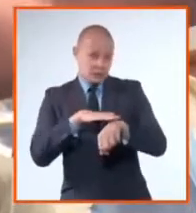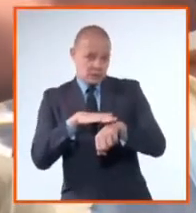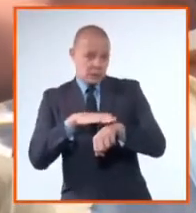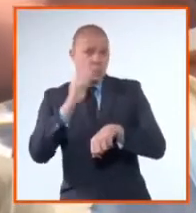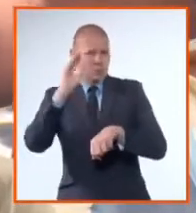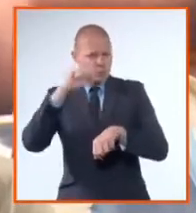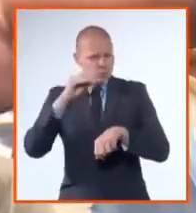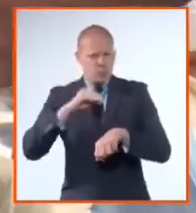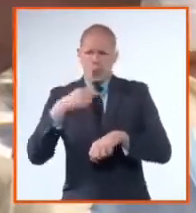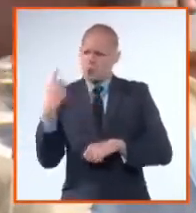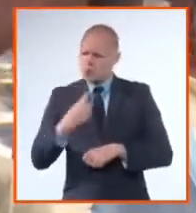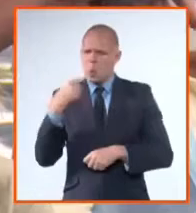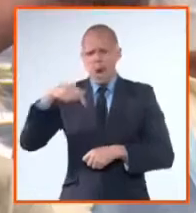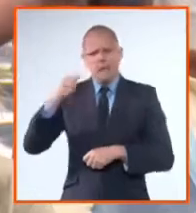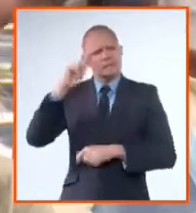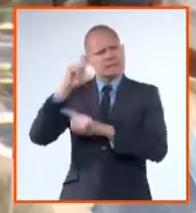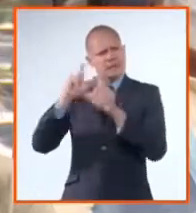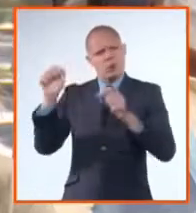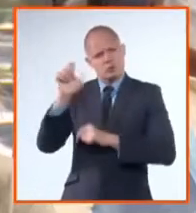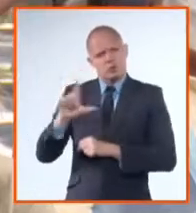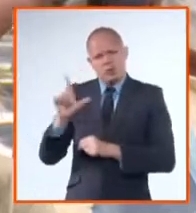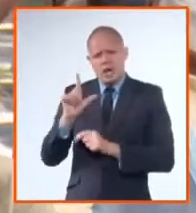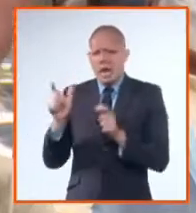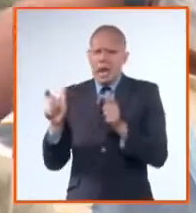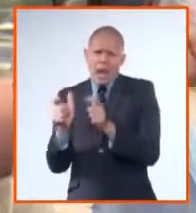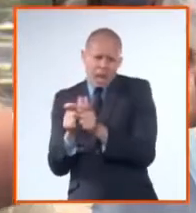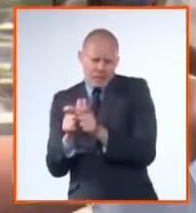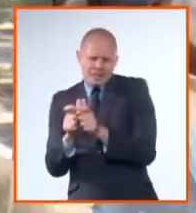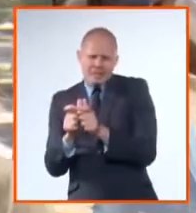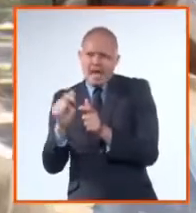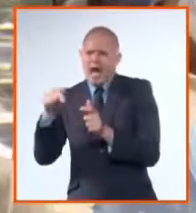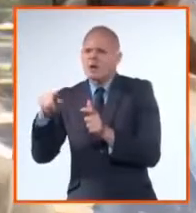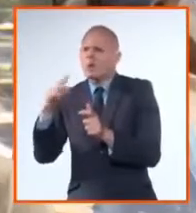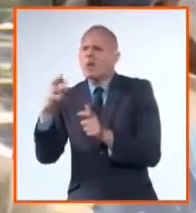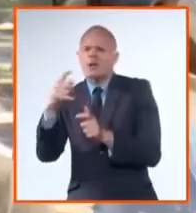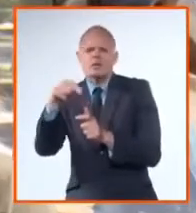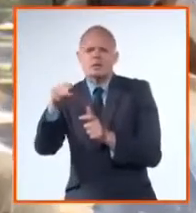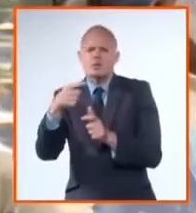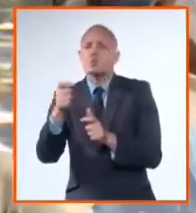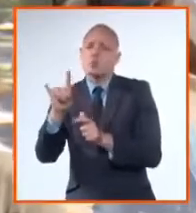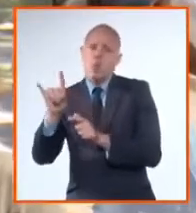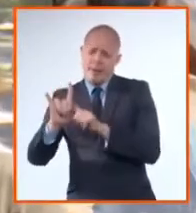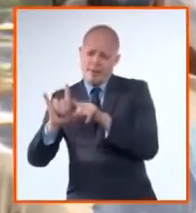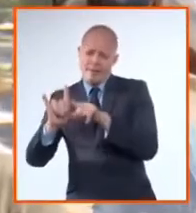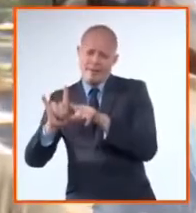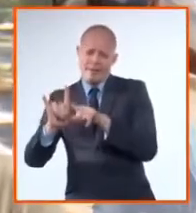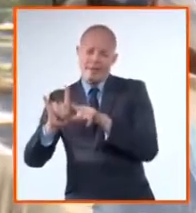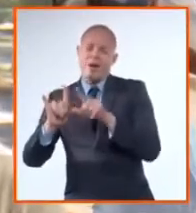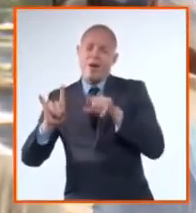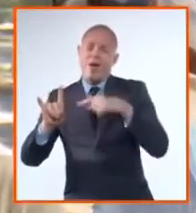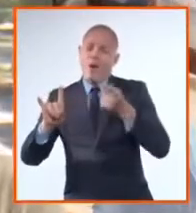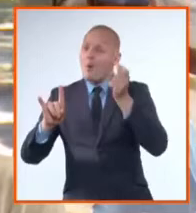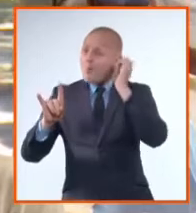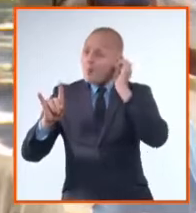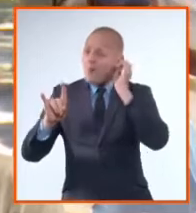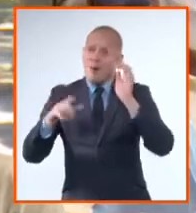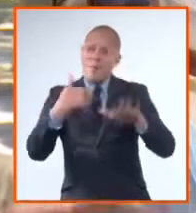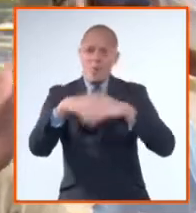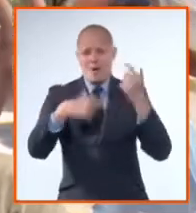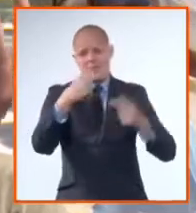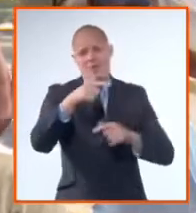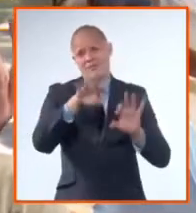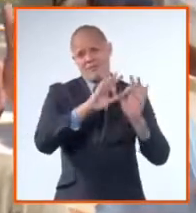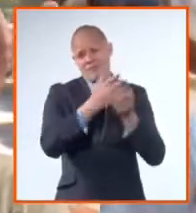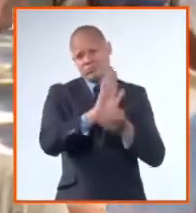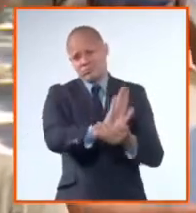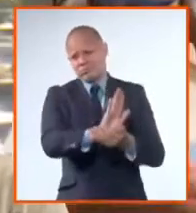la tropa que está aquí, no somos muchos hoy, somos hoy 9 porque hay una compañera que tuvo un problema de salud familiar.